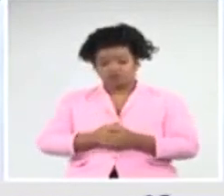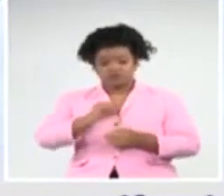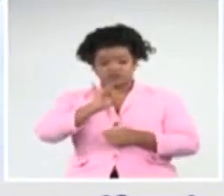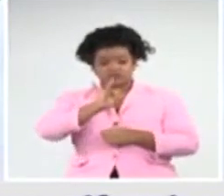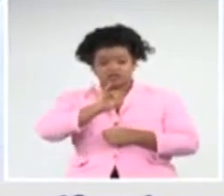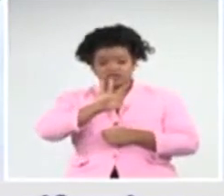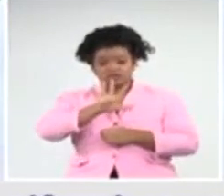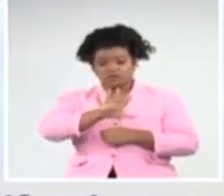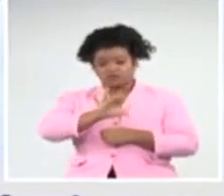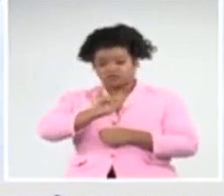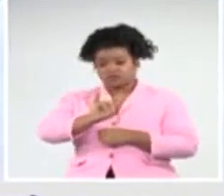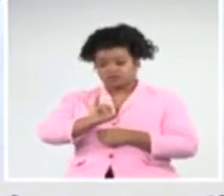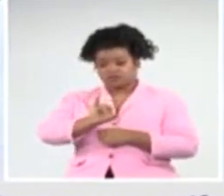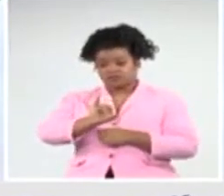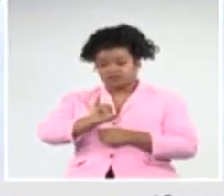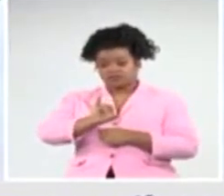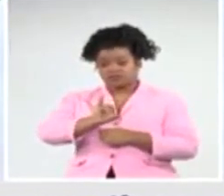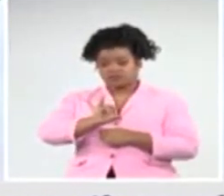757.